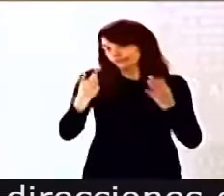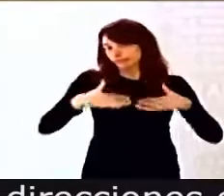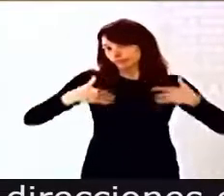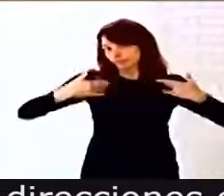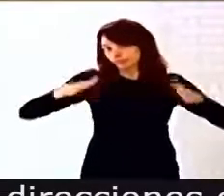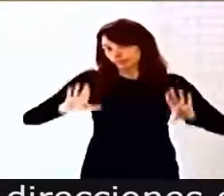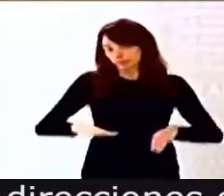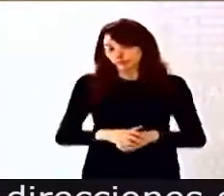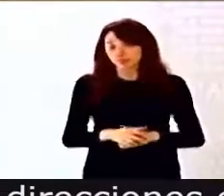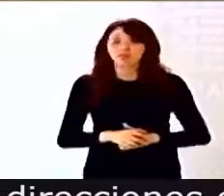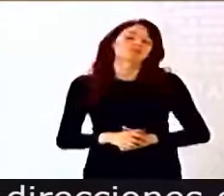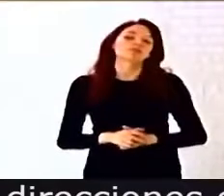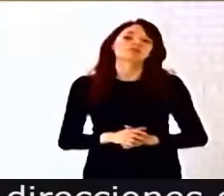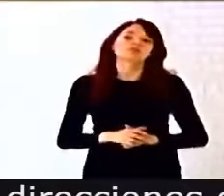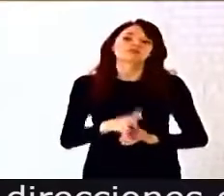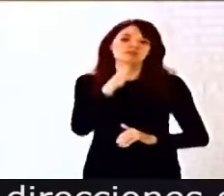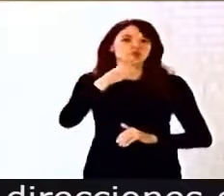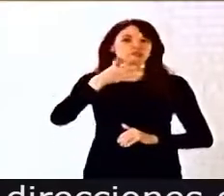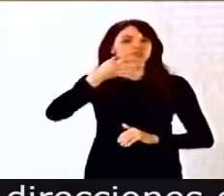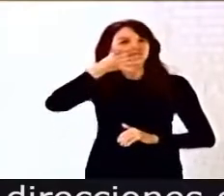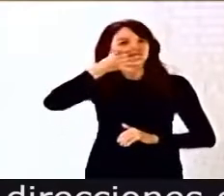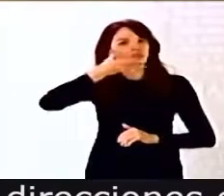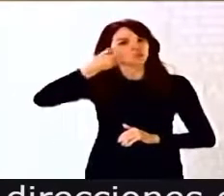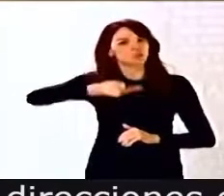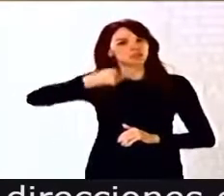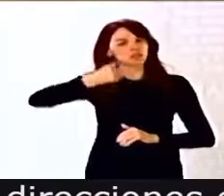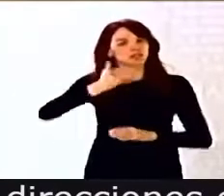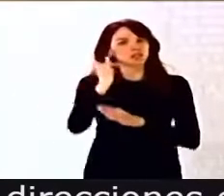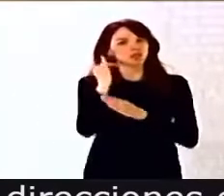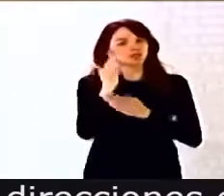y la fiabilidad del estudio, que es muy importante.